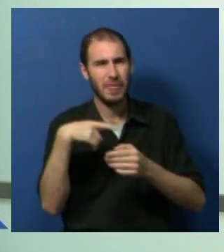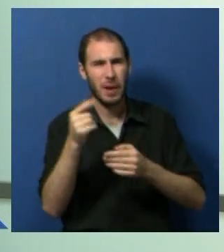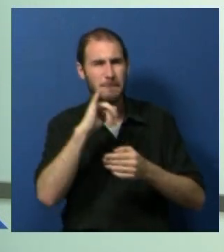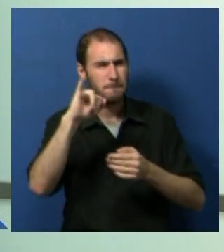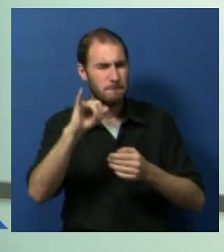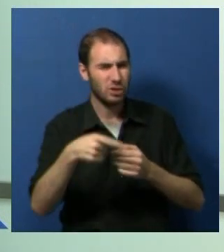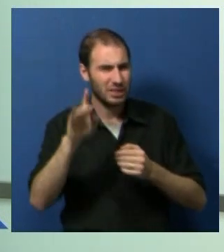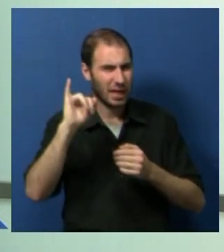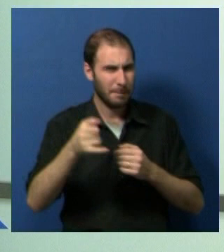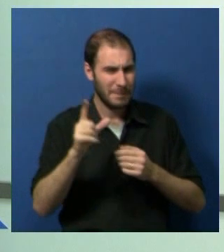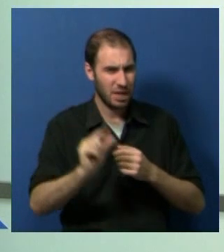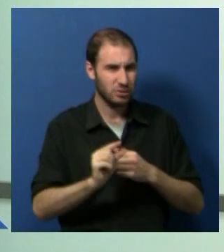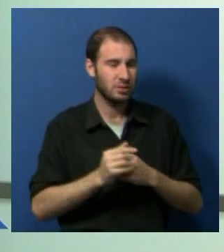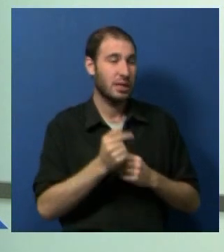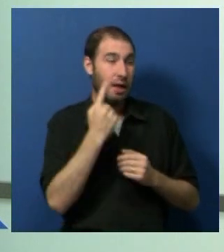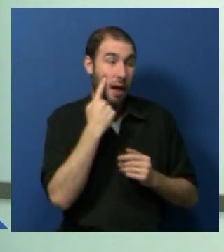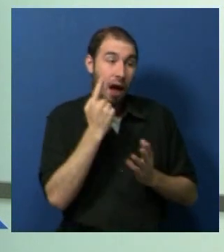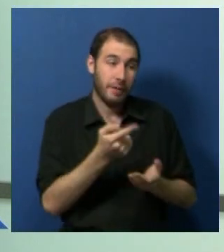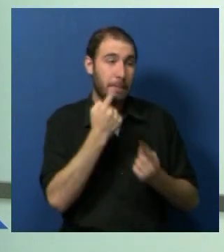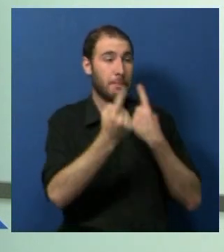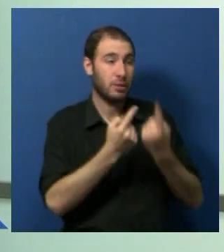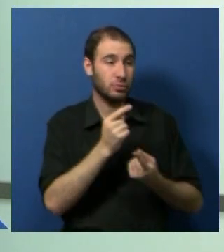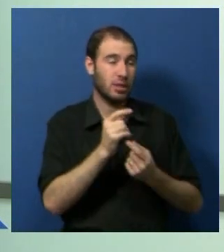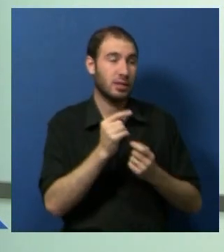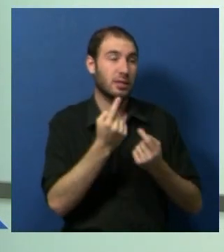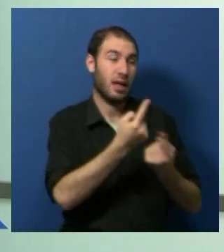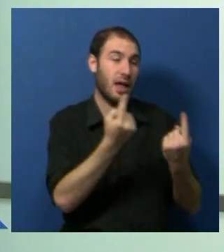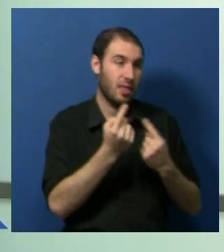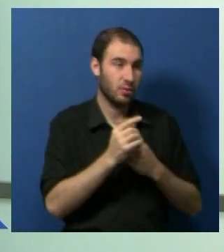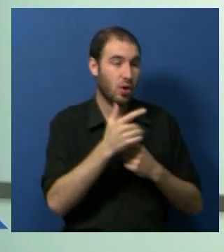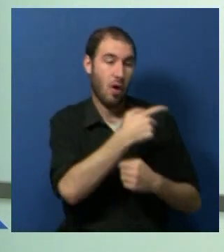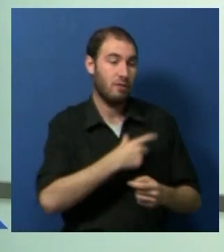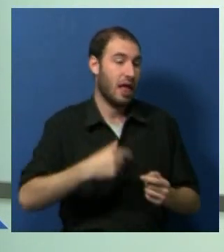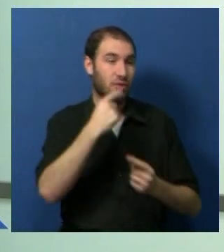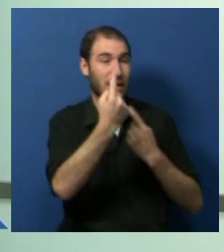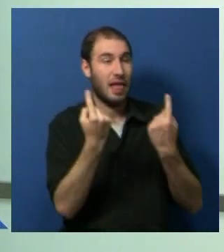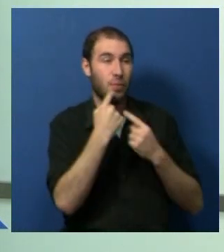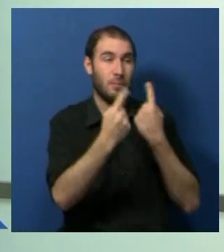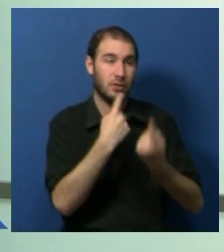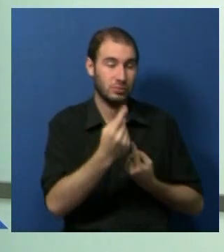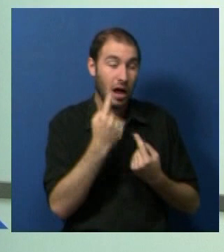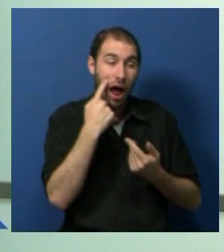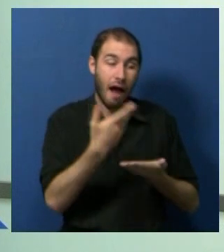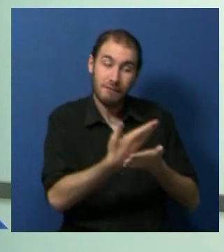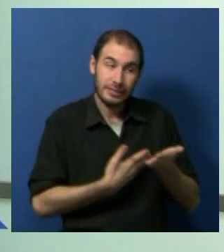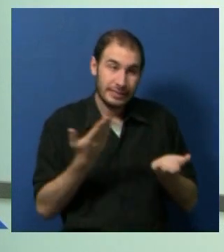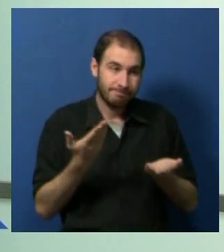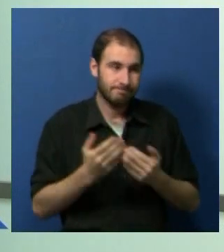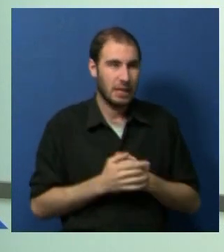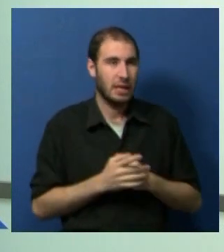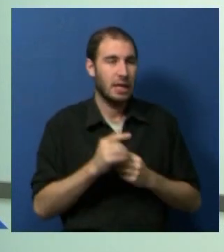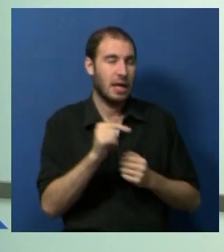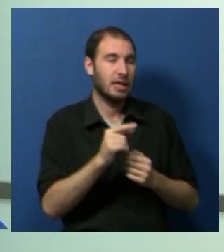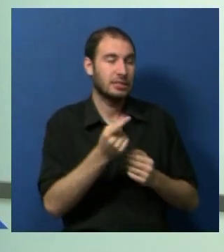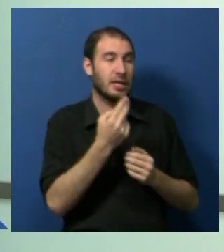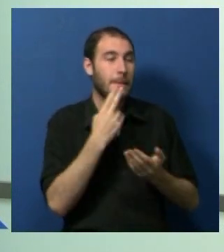tasas? Bueno, eso habrá que consultarlo con cada uno de los gobernadores y tendrán que evaluar la